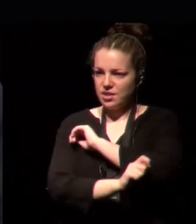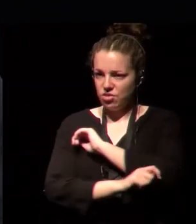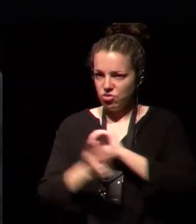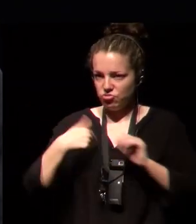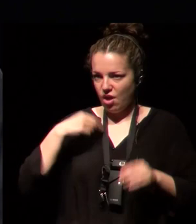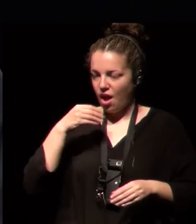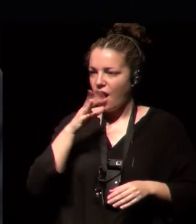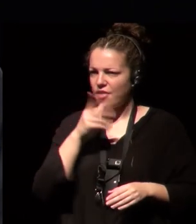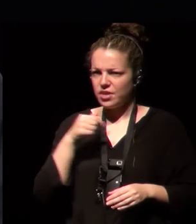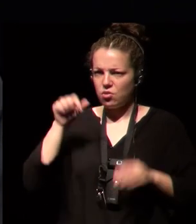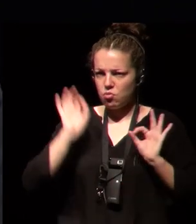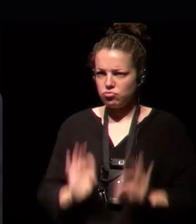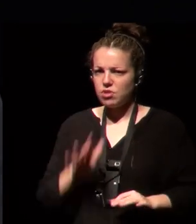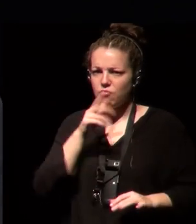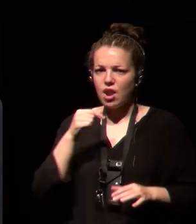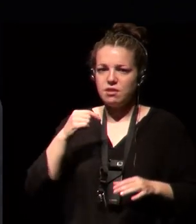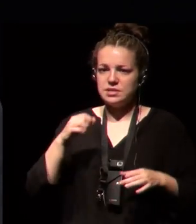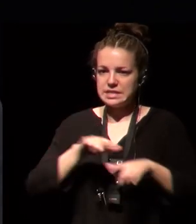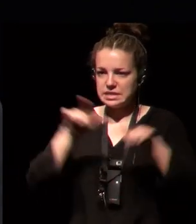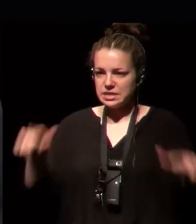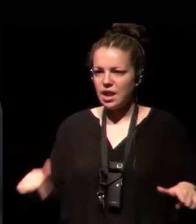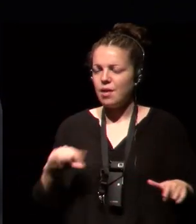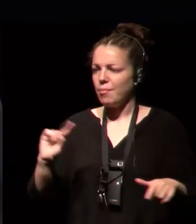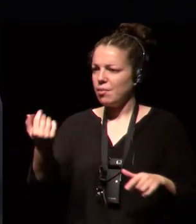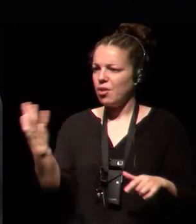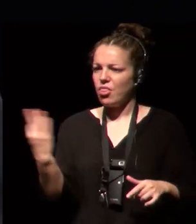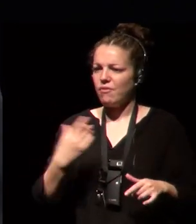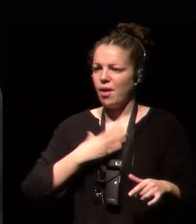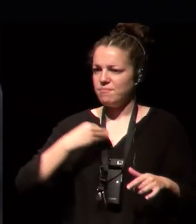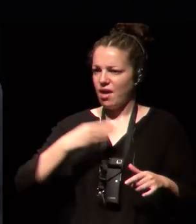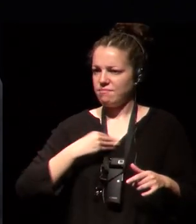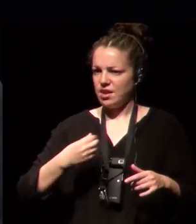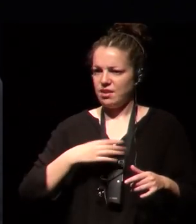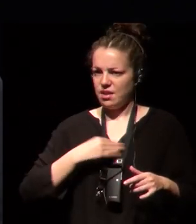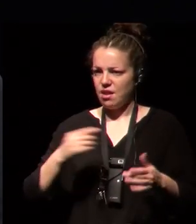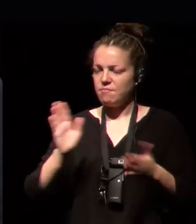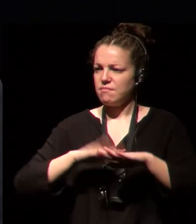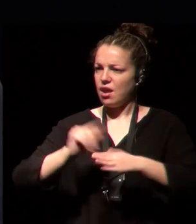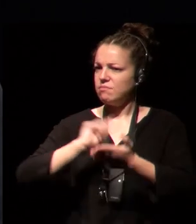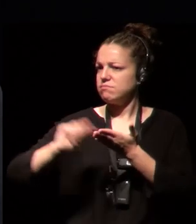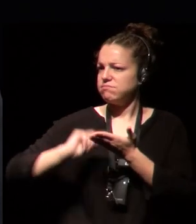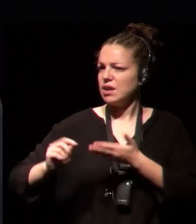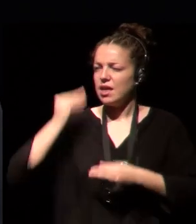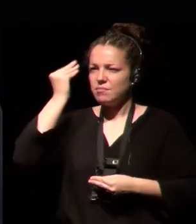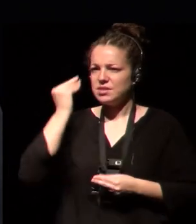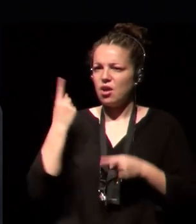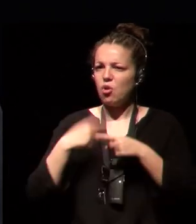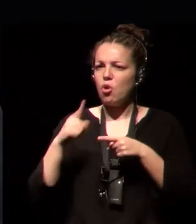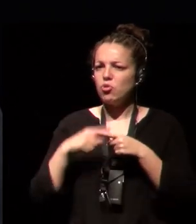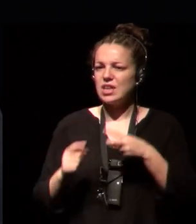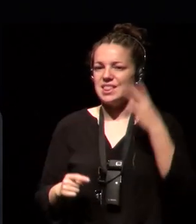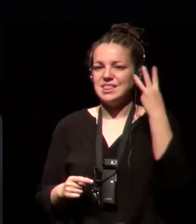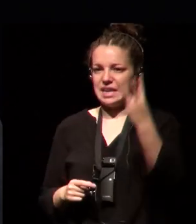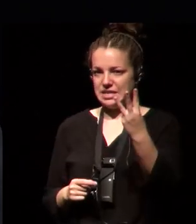una hoja de papel para escribir y que penséis en tres cosas. that are urgent in the 21st que century, son urgentes en el